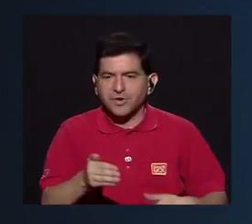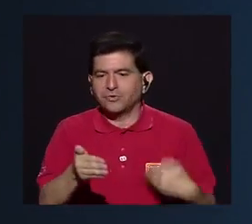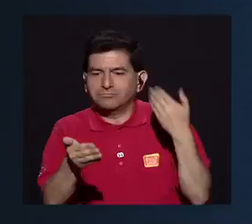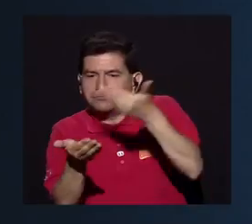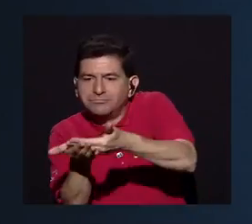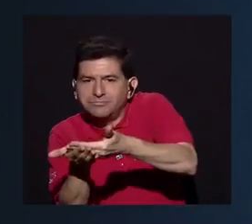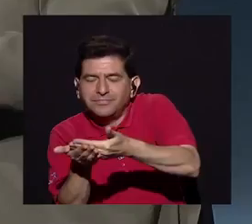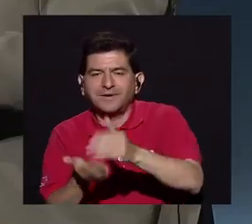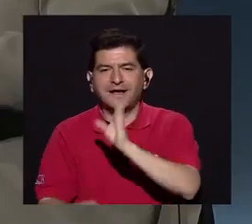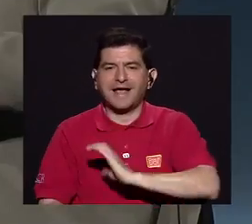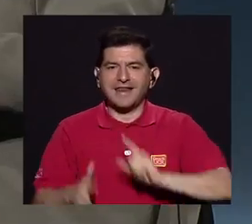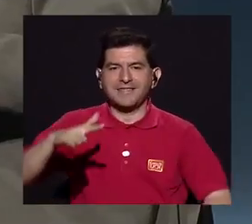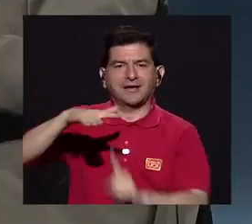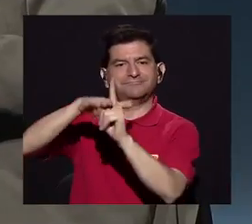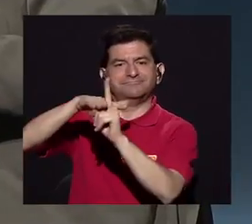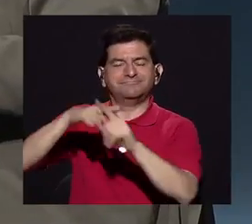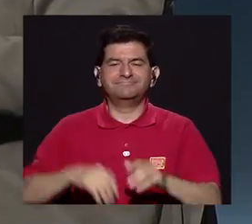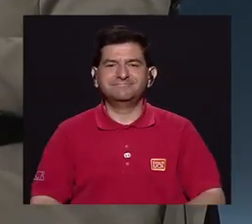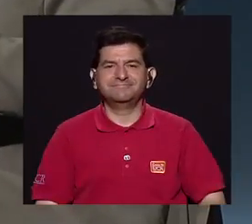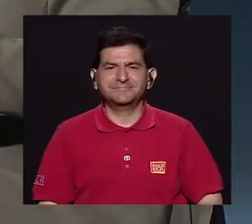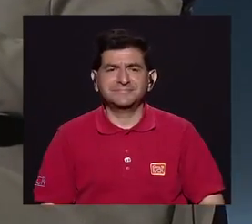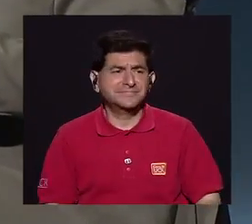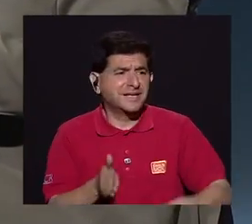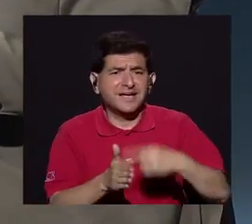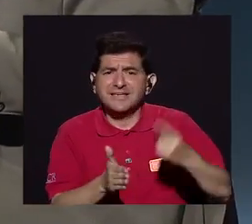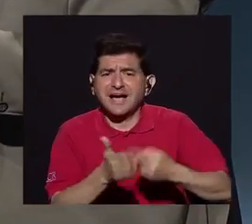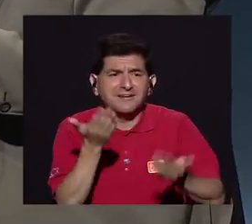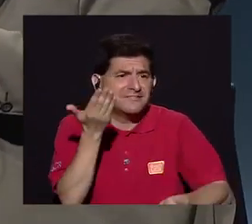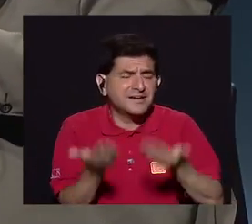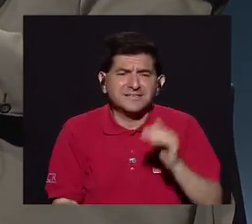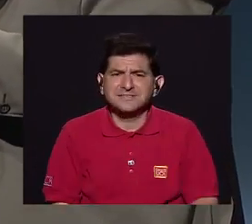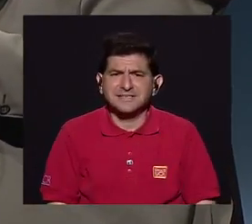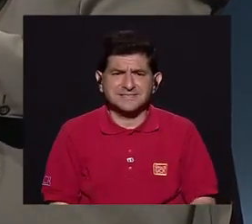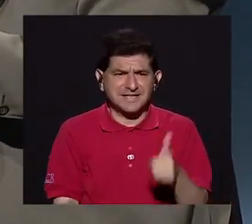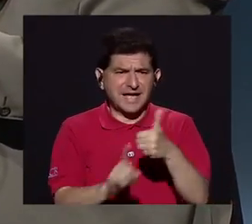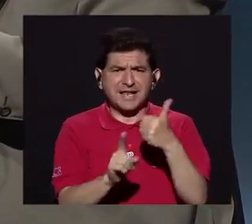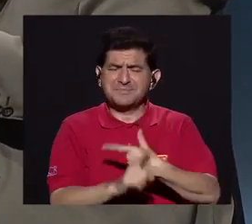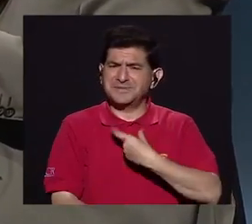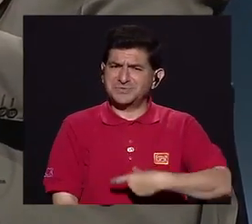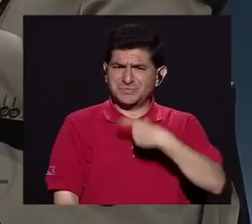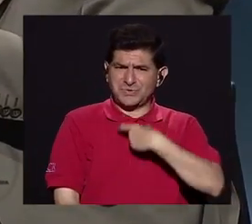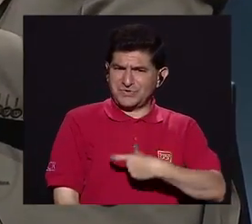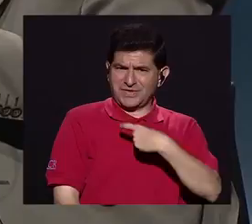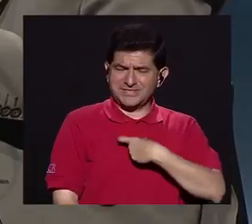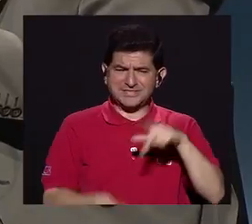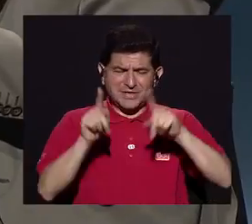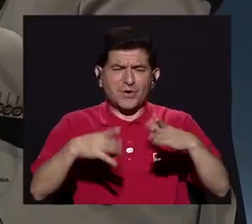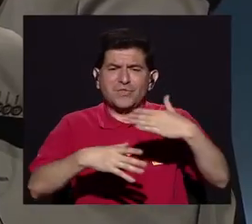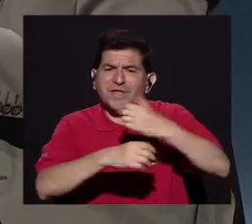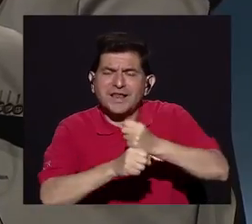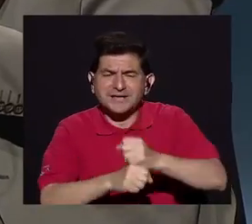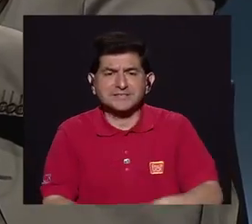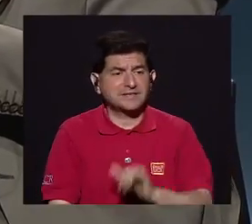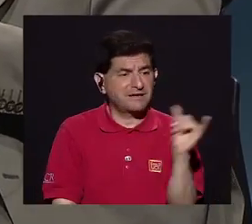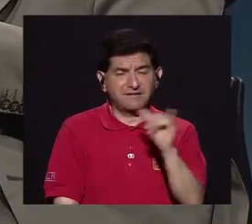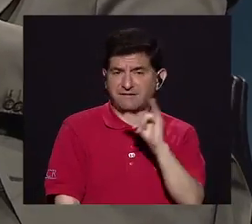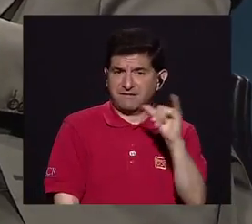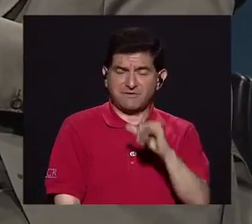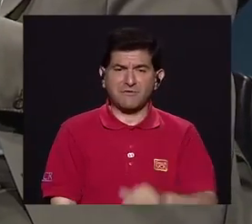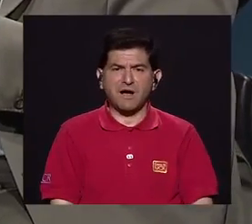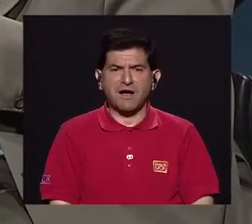calidad. Sí, y muchas veces ni siquiera al propio apetito de quien lo realiza, sino